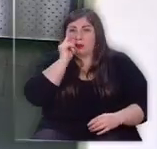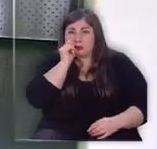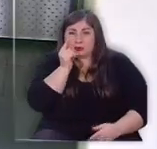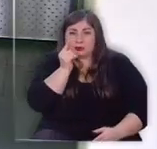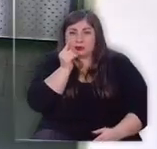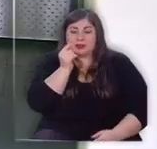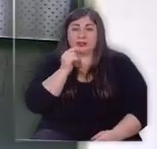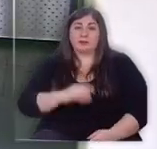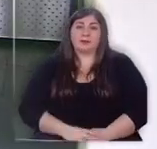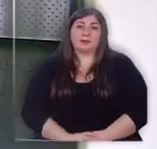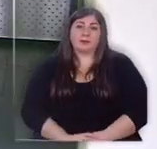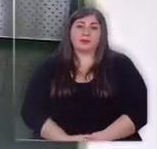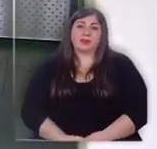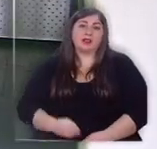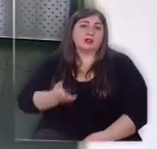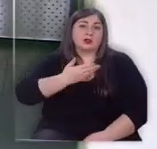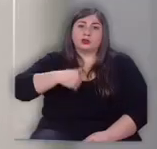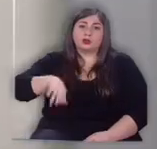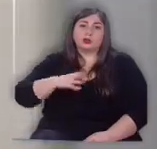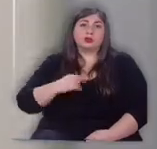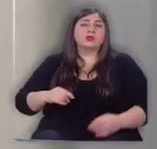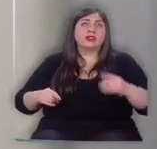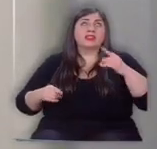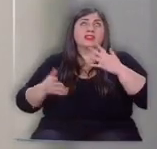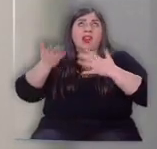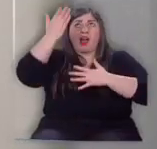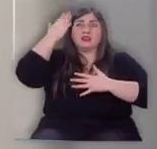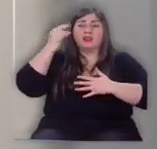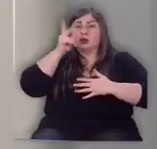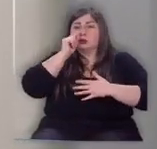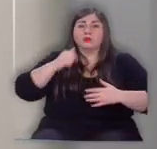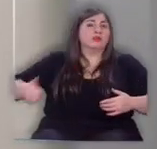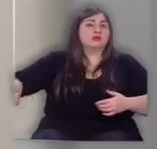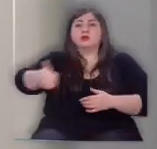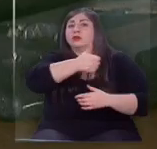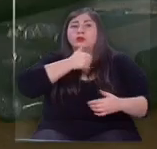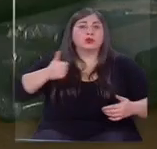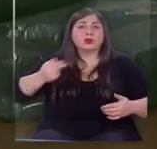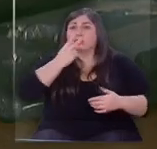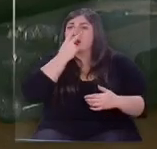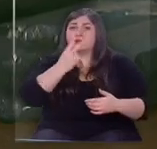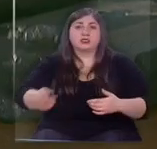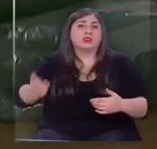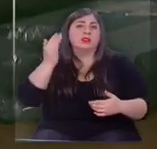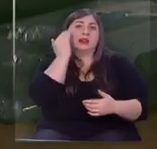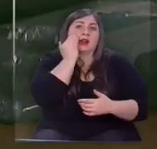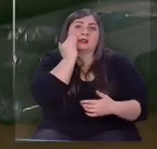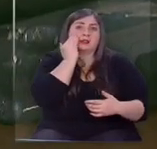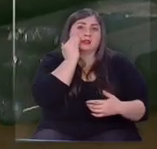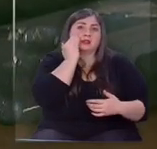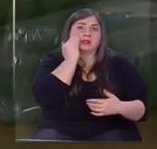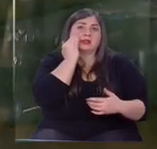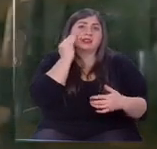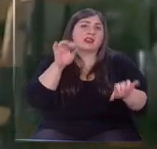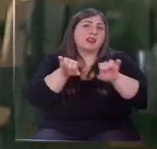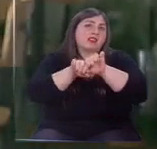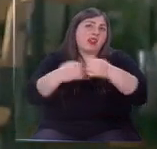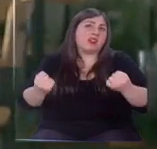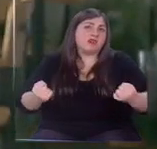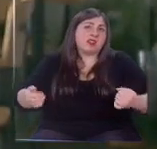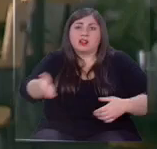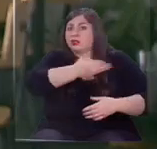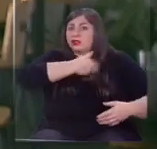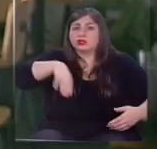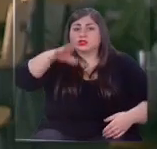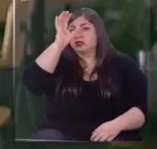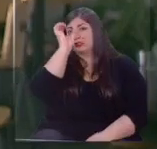Estamos totalmente golpeados desde esa época y estamos todos en una visión casi como de quiebre. Nosotros estamos